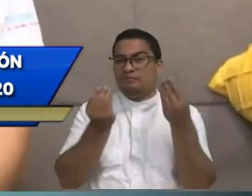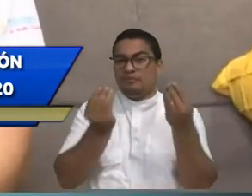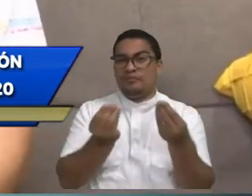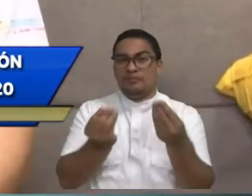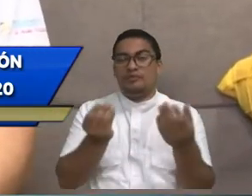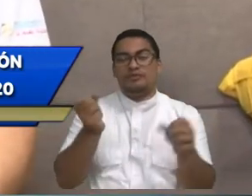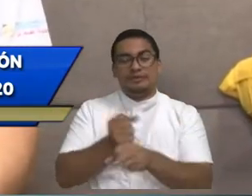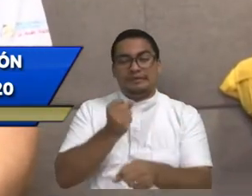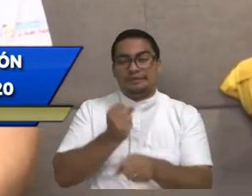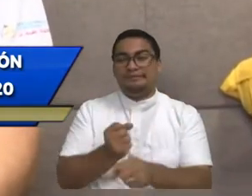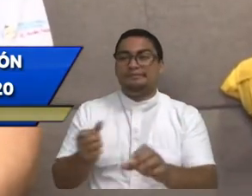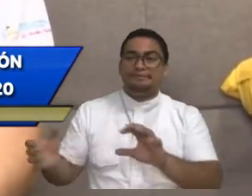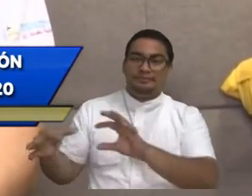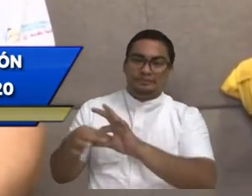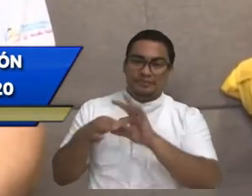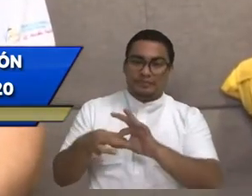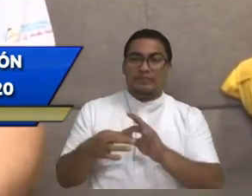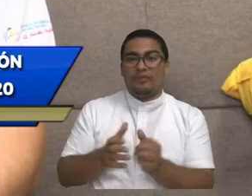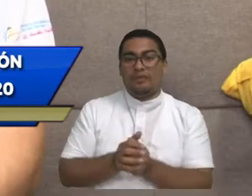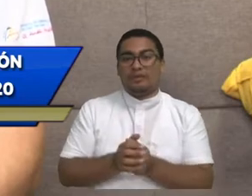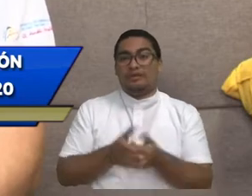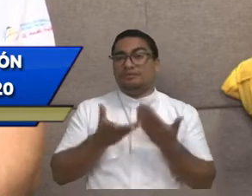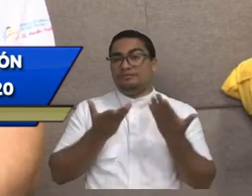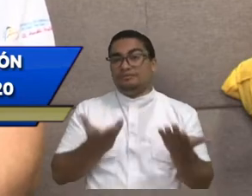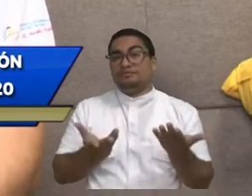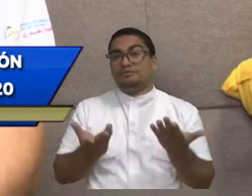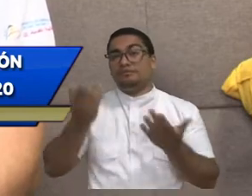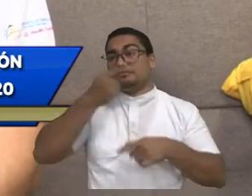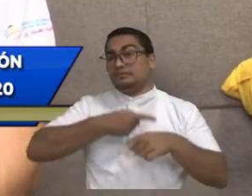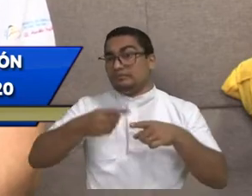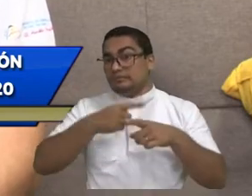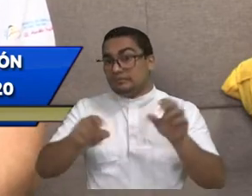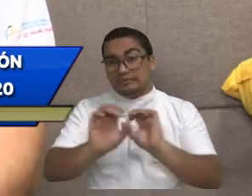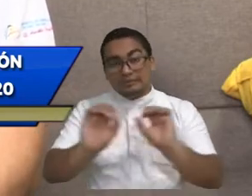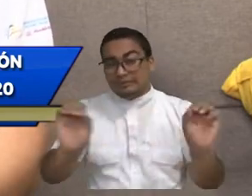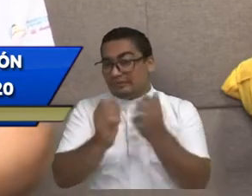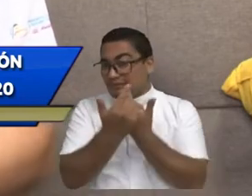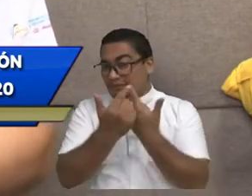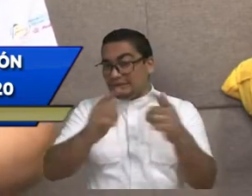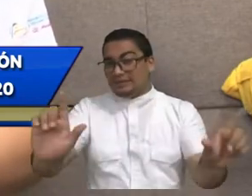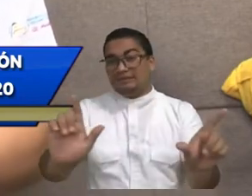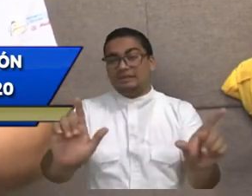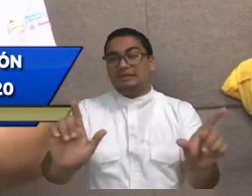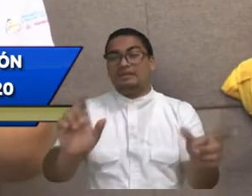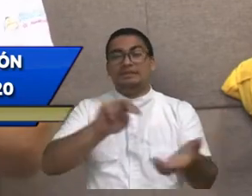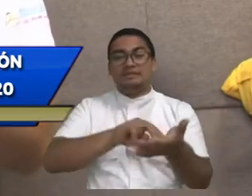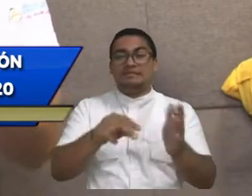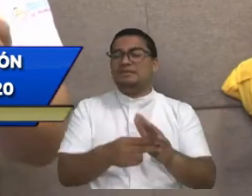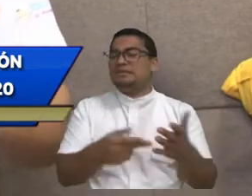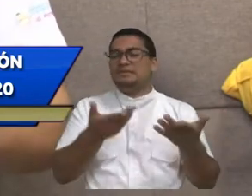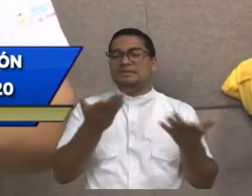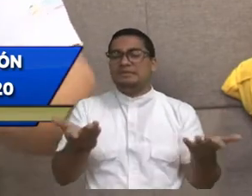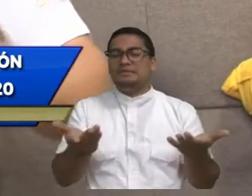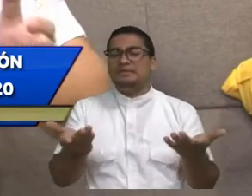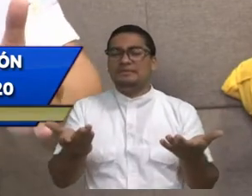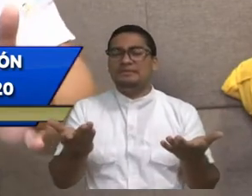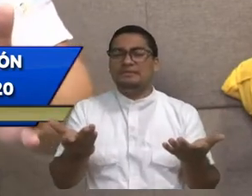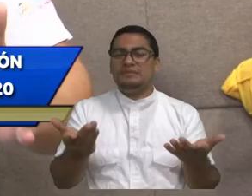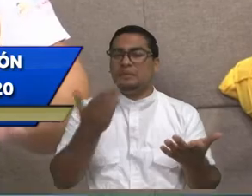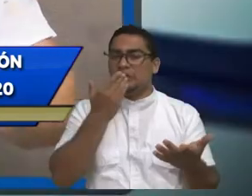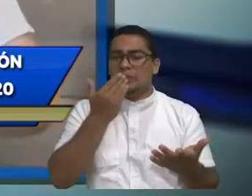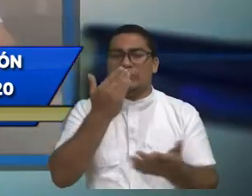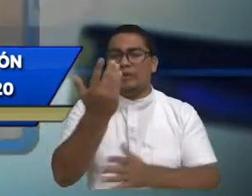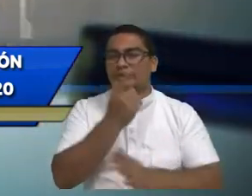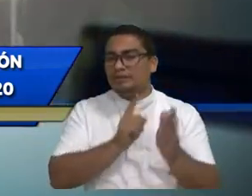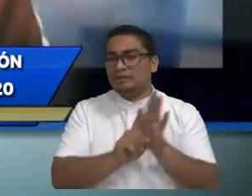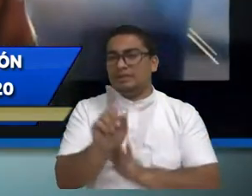y trabajo conjunto para entonces esa es la gratuidad y esto implica gratuidad crecimiento